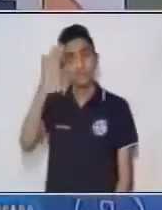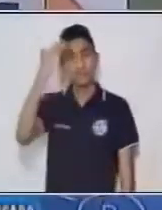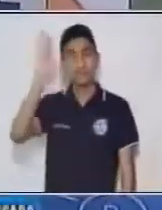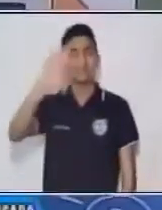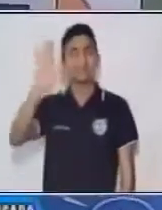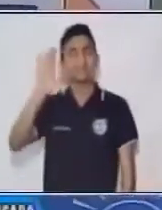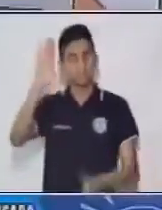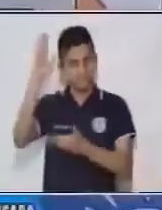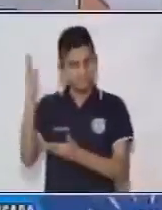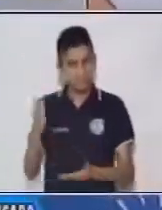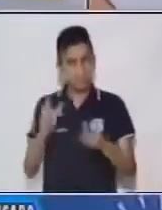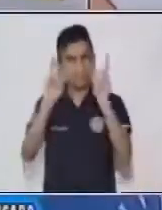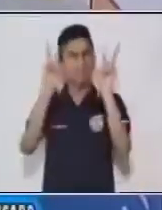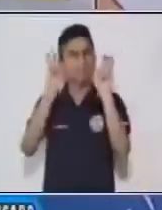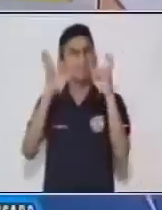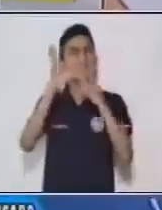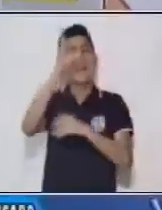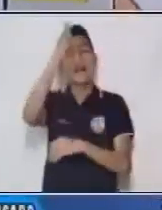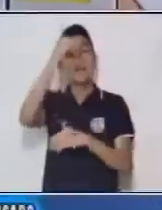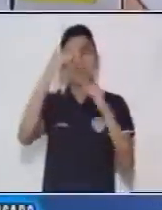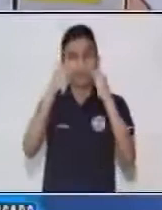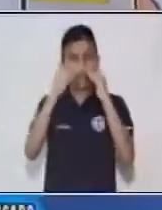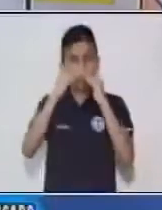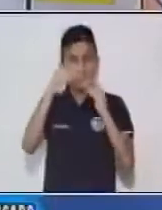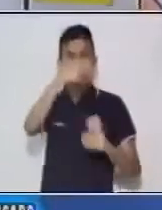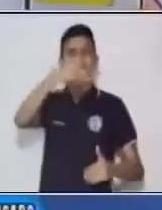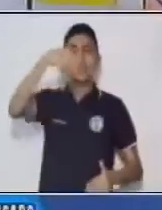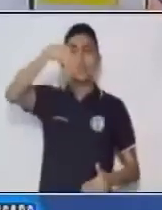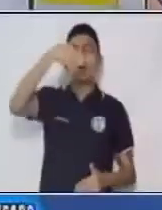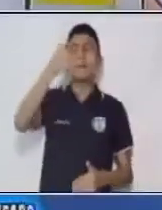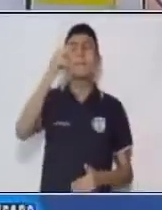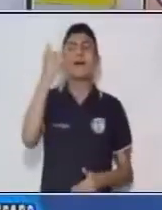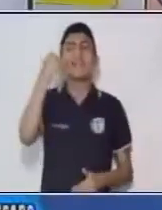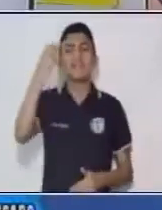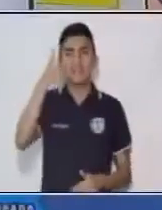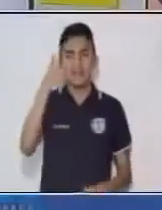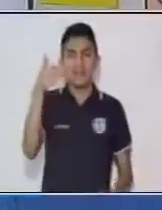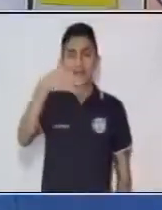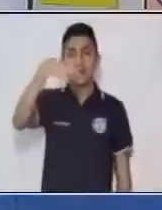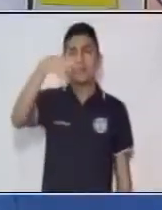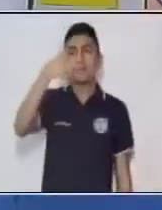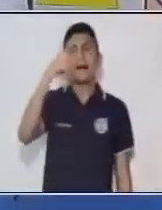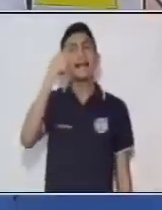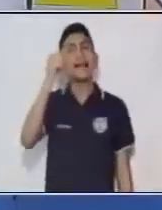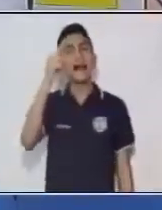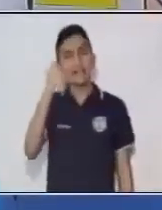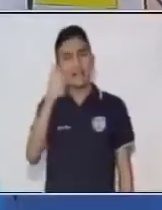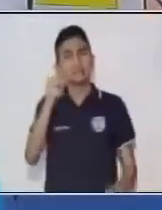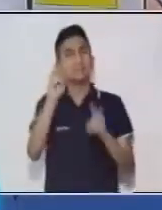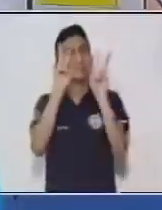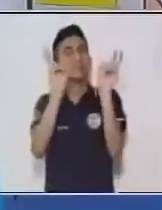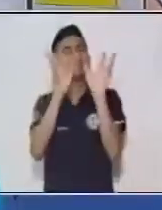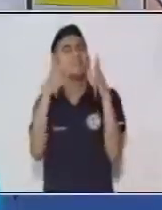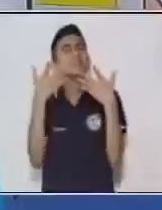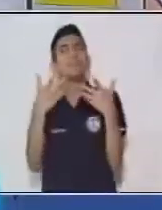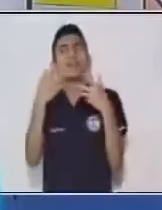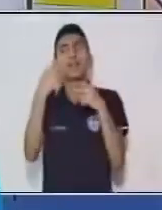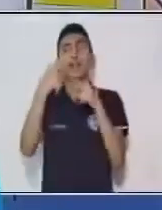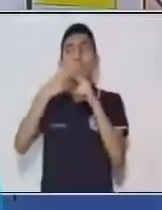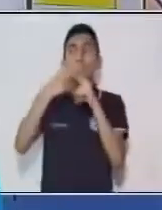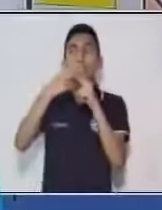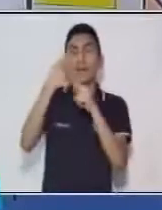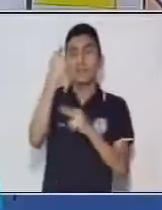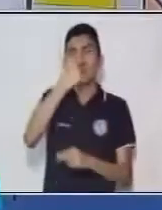Bienvenido a este espacio educativo Aprendo en Casa. Soy Marina Palala y en esta oportunidad desarrollaré el tema de simetría axial